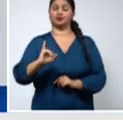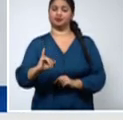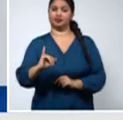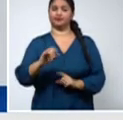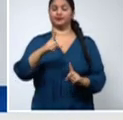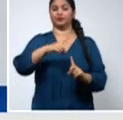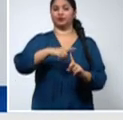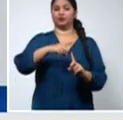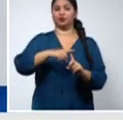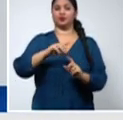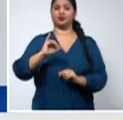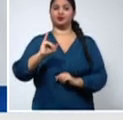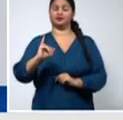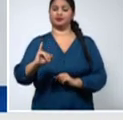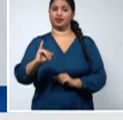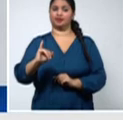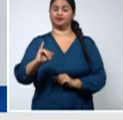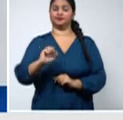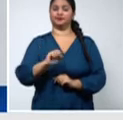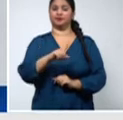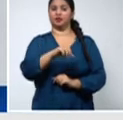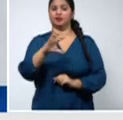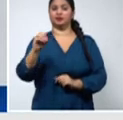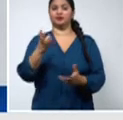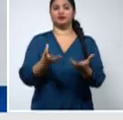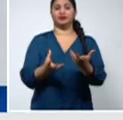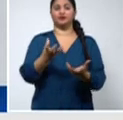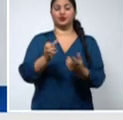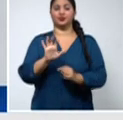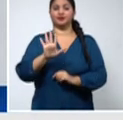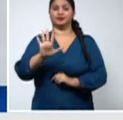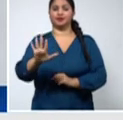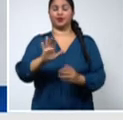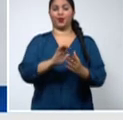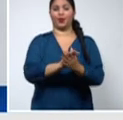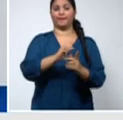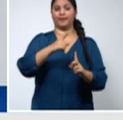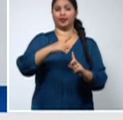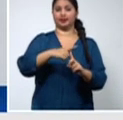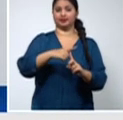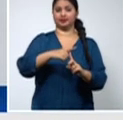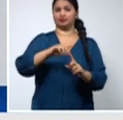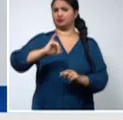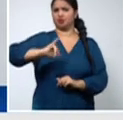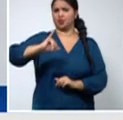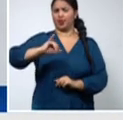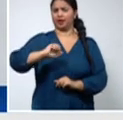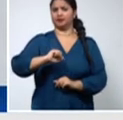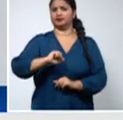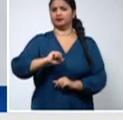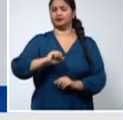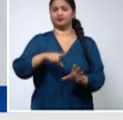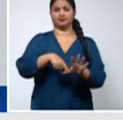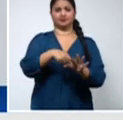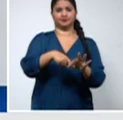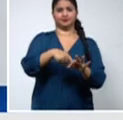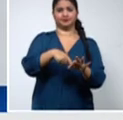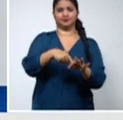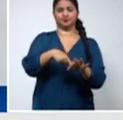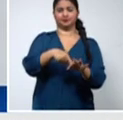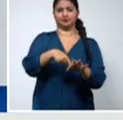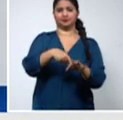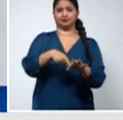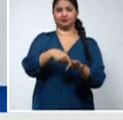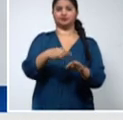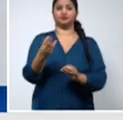Tunas 6, Cienfuegos 5, Matanzas 5 y el municipio especial Isla de la Juventud,